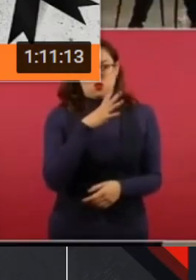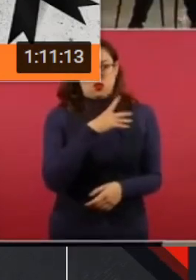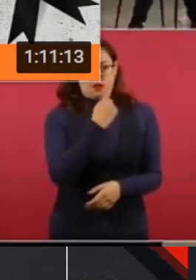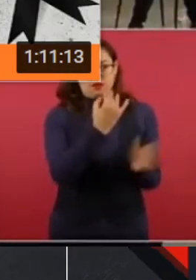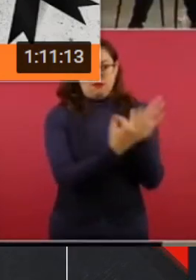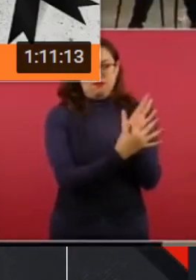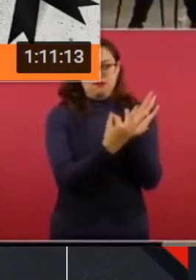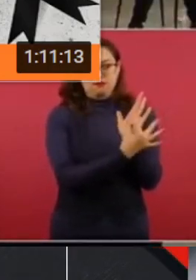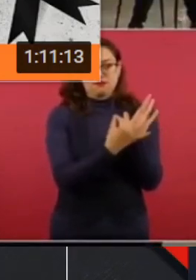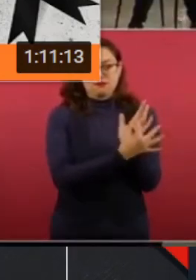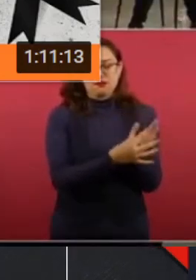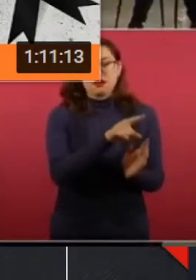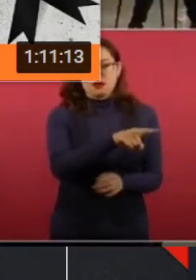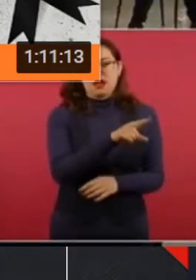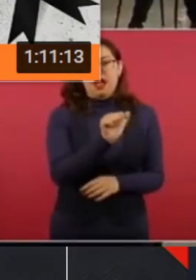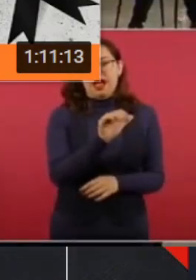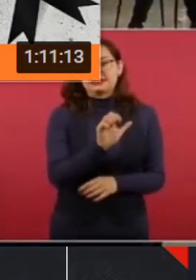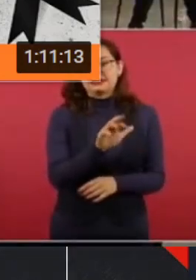señor presidente. Muchas gracias.